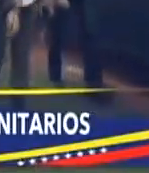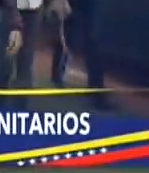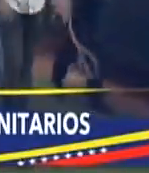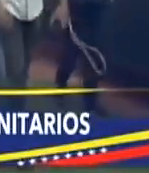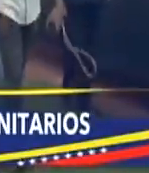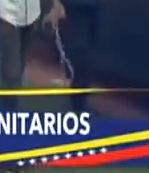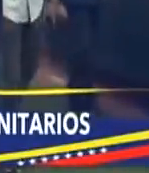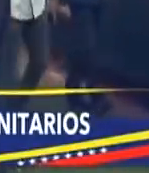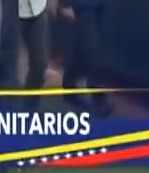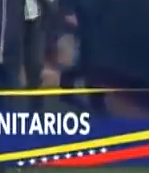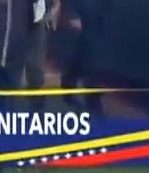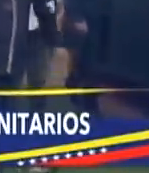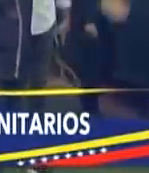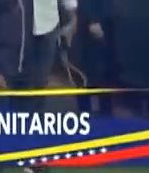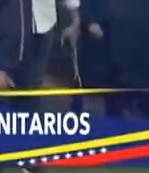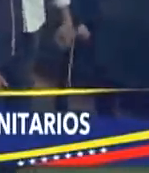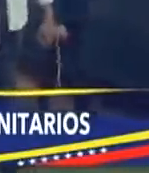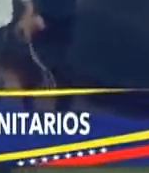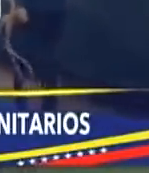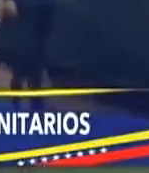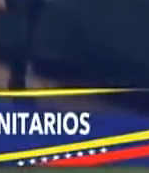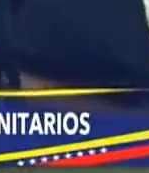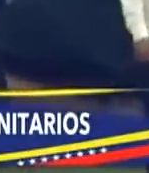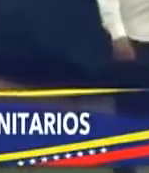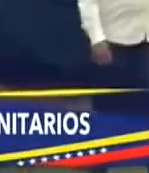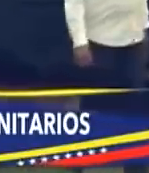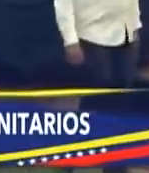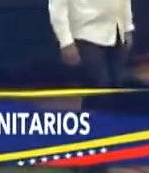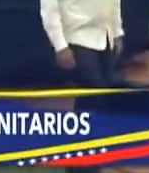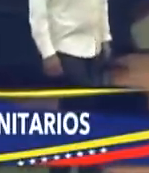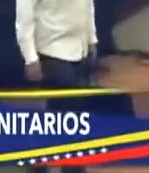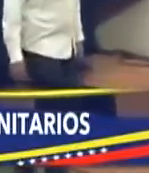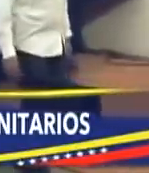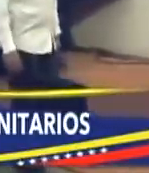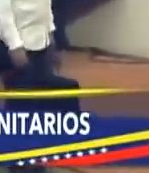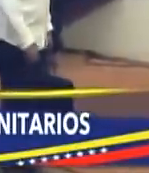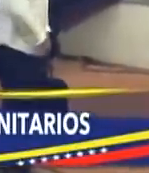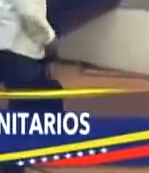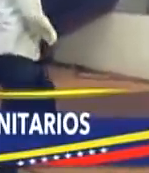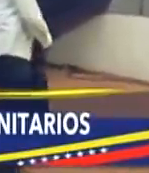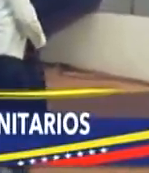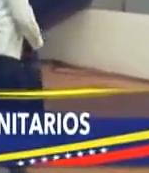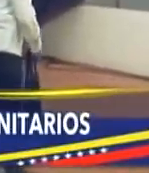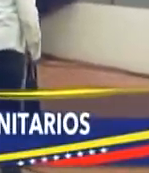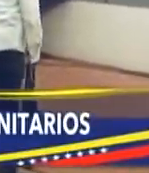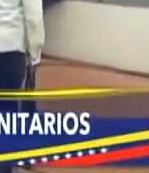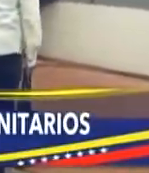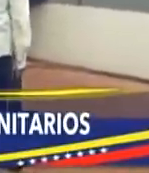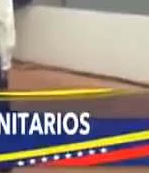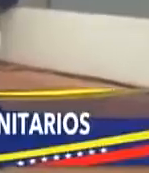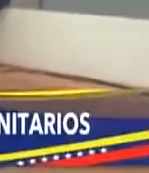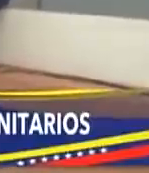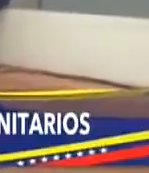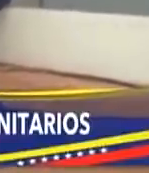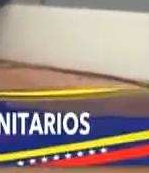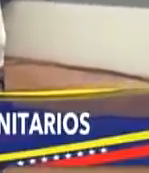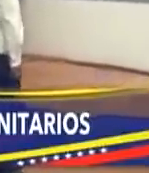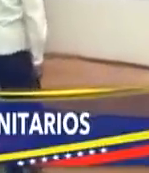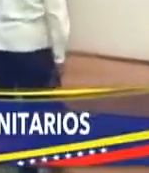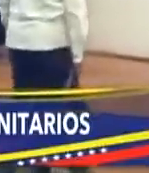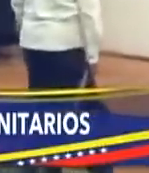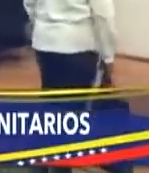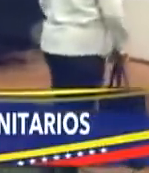además evoca todo ese ideario de Jorge Luis García Carneiro, el gobernador de todos los tiempos, que